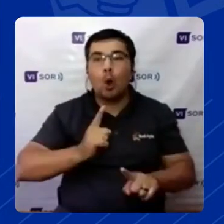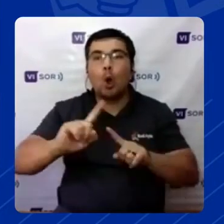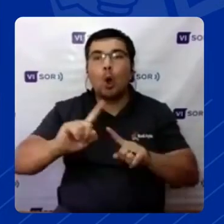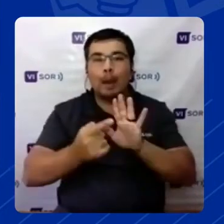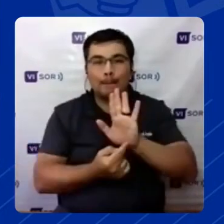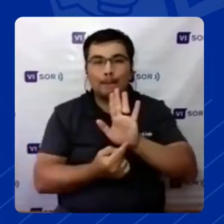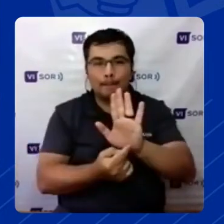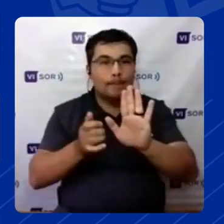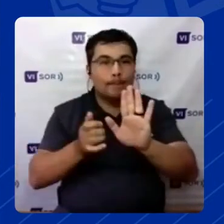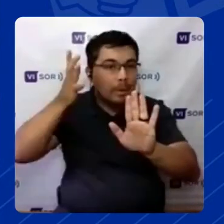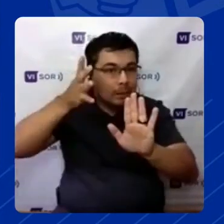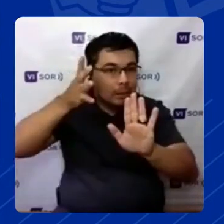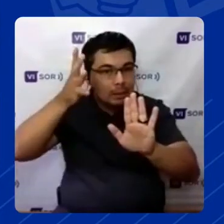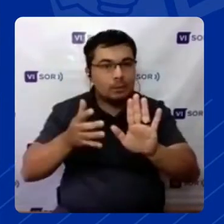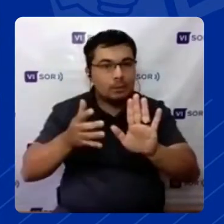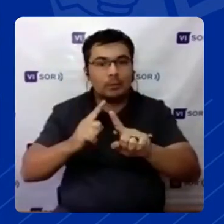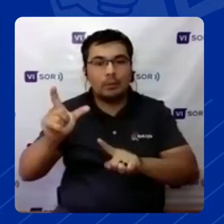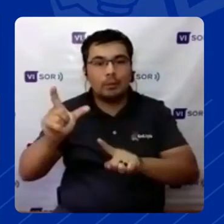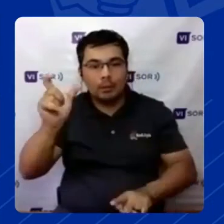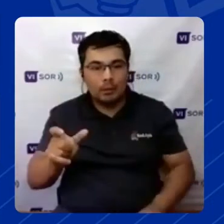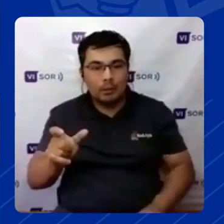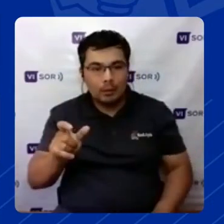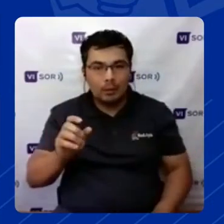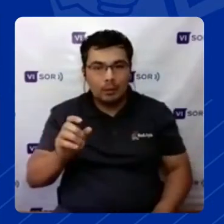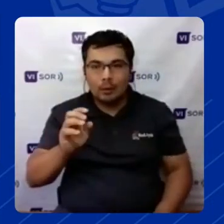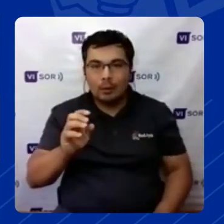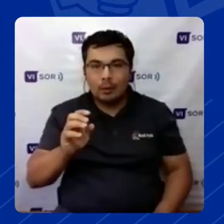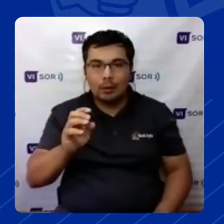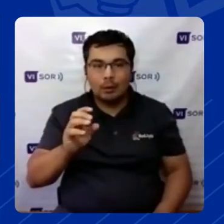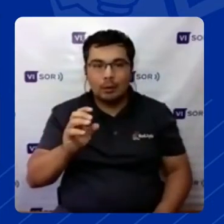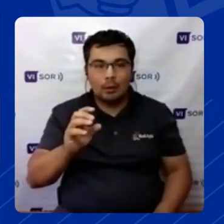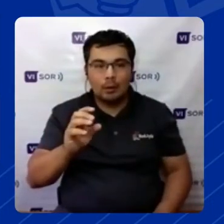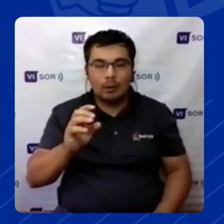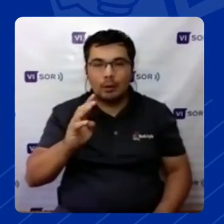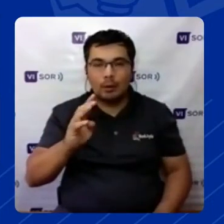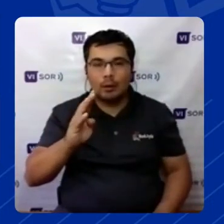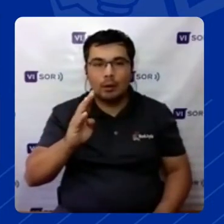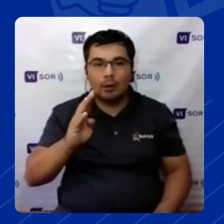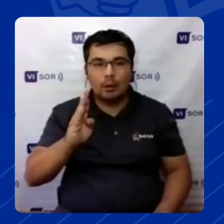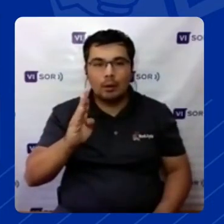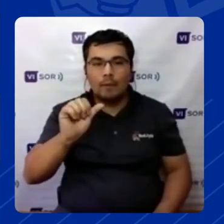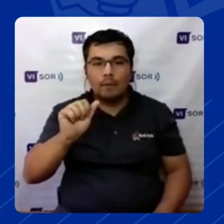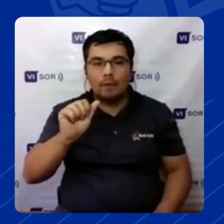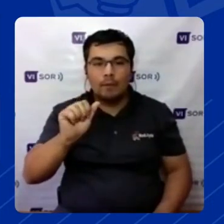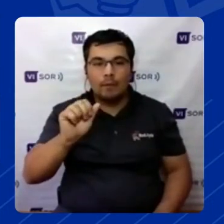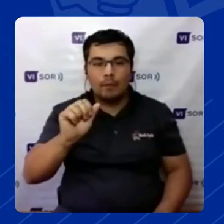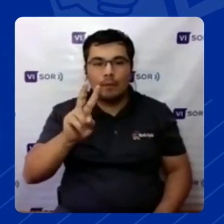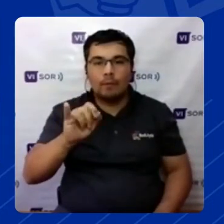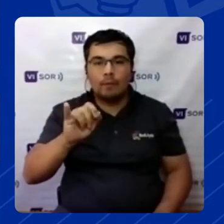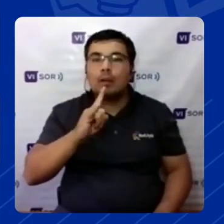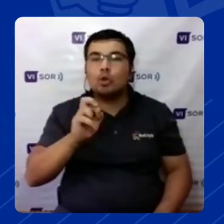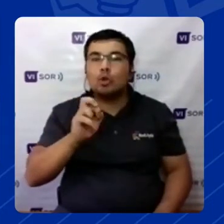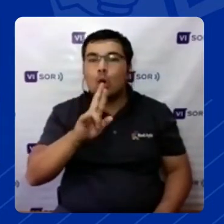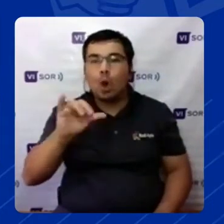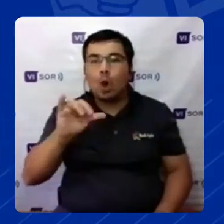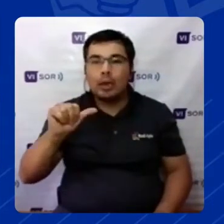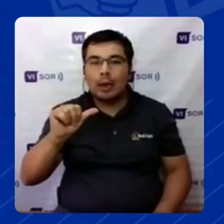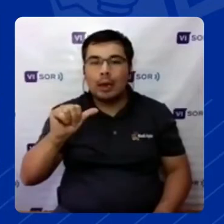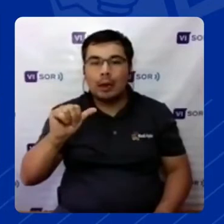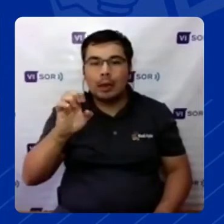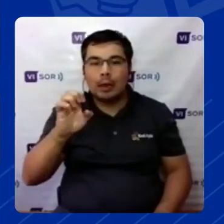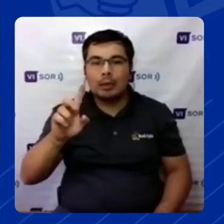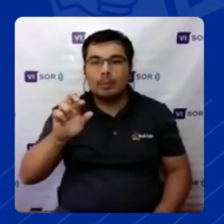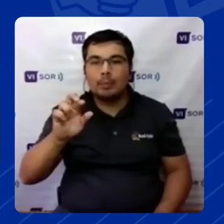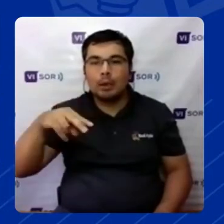Victoria Espinosa. Y su presentación va a ser sobre el curso de lectura fácil. Ya